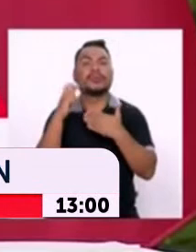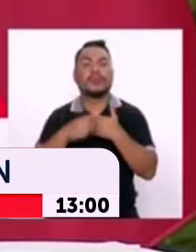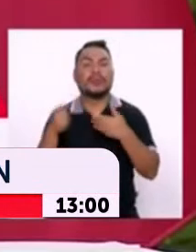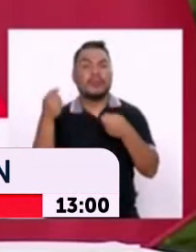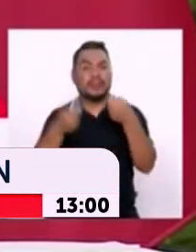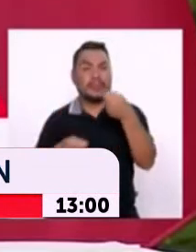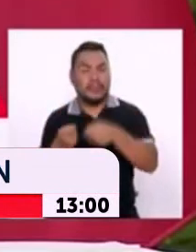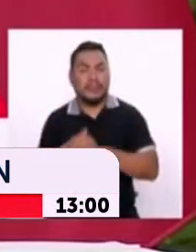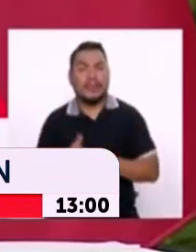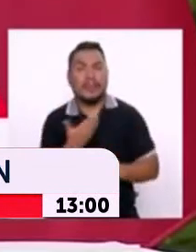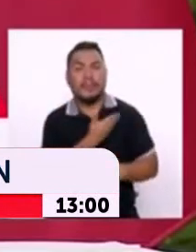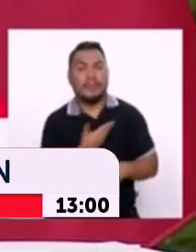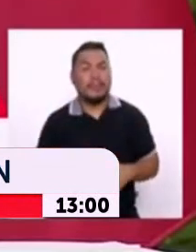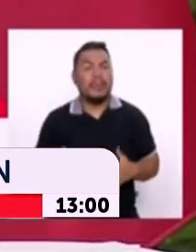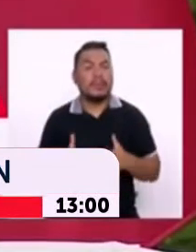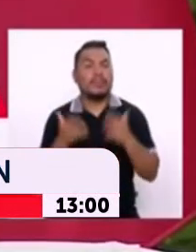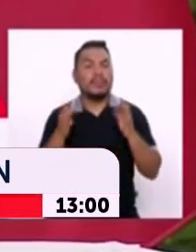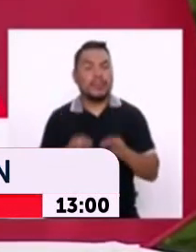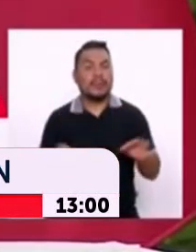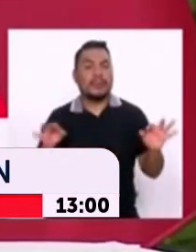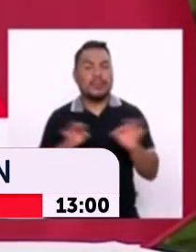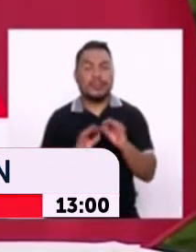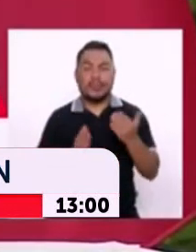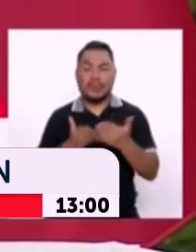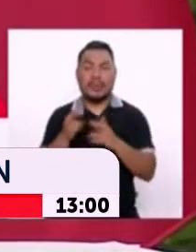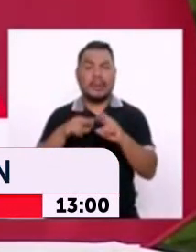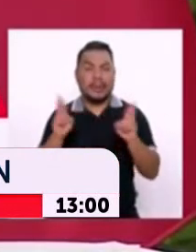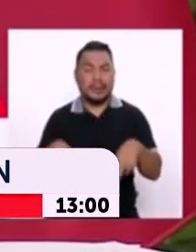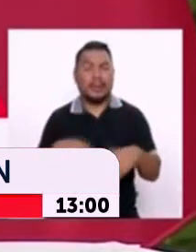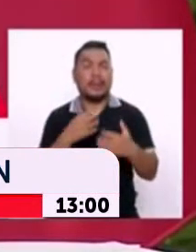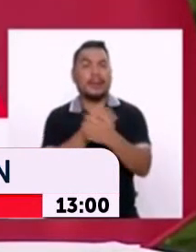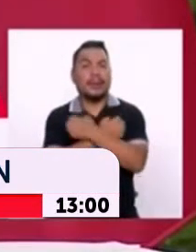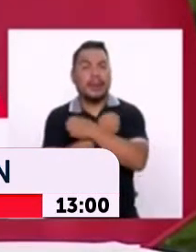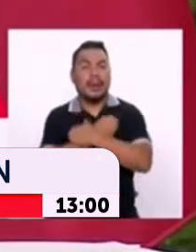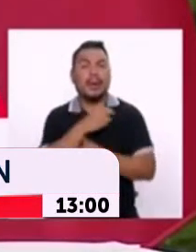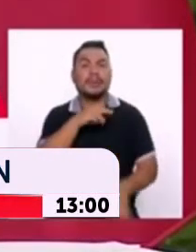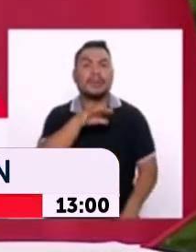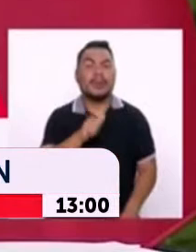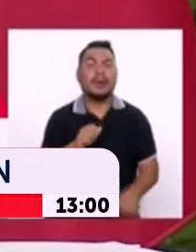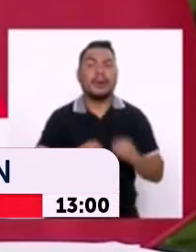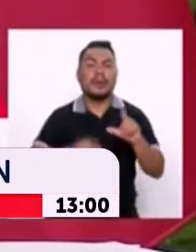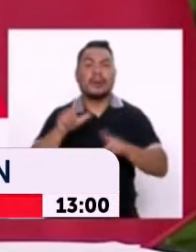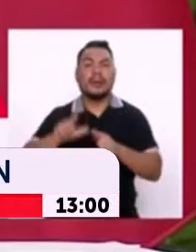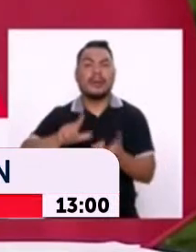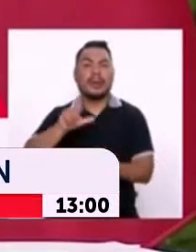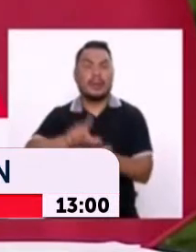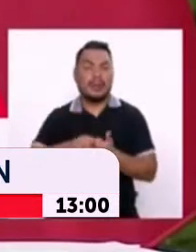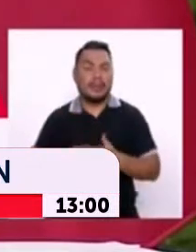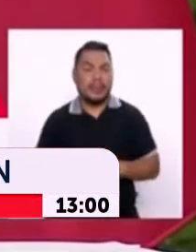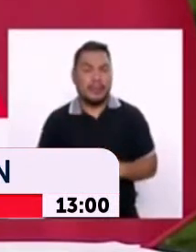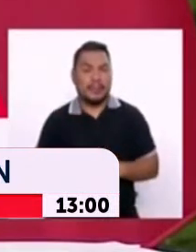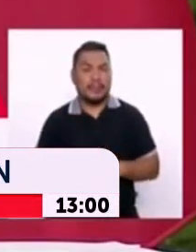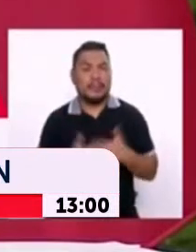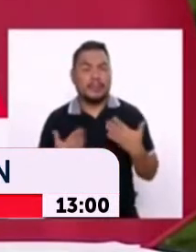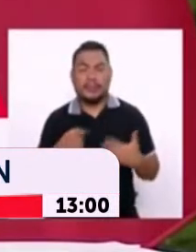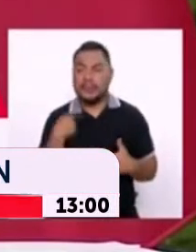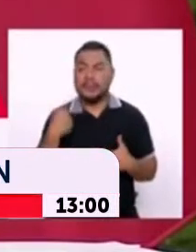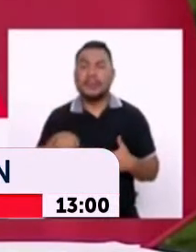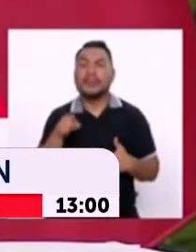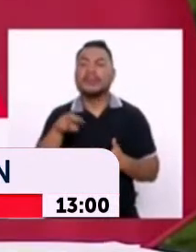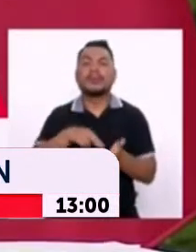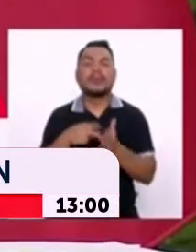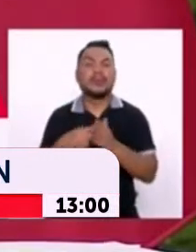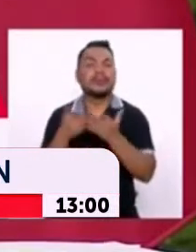proyectos de inversión pública muy importantes para las regiones de Lambayeque, Moquegua, La Libertad y Lima Metropolitana. Nos